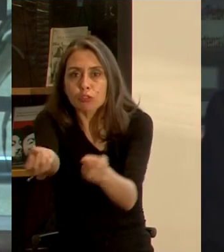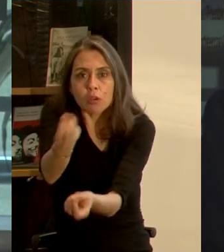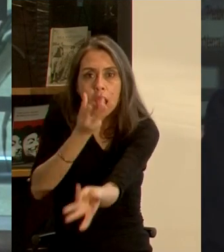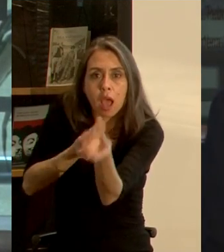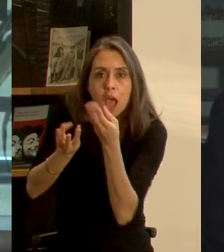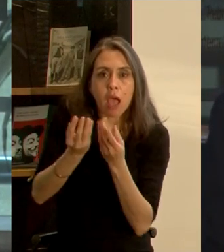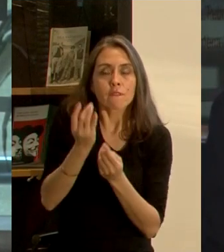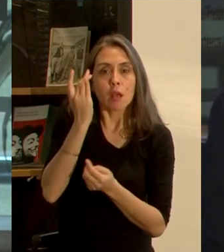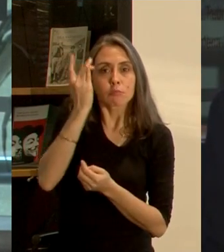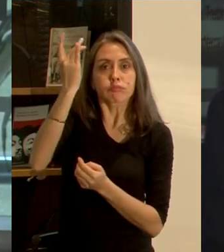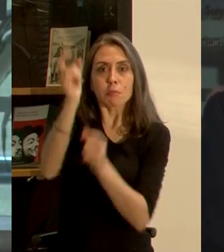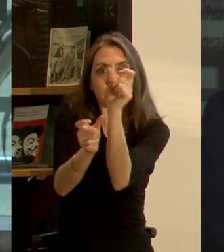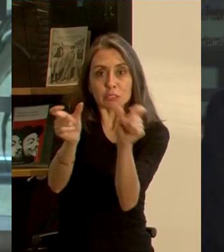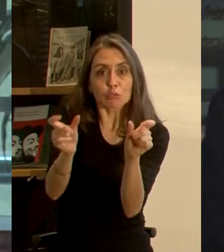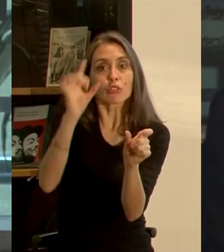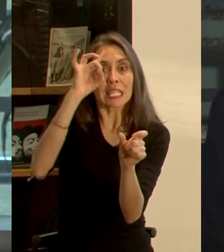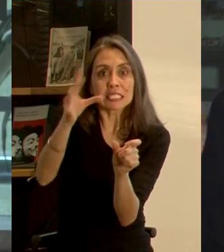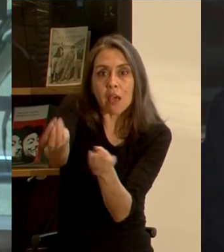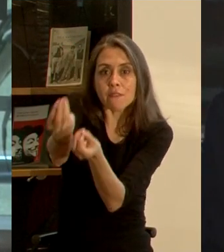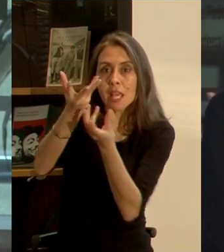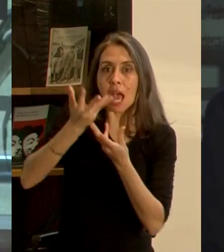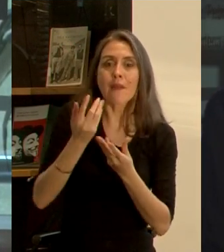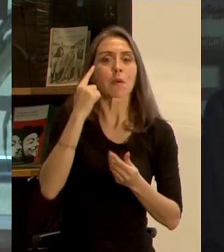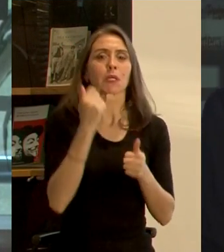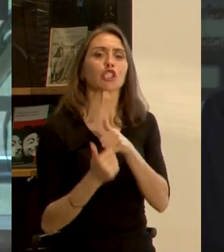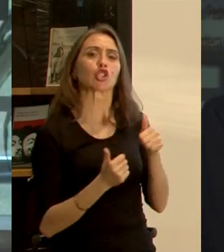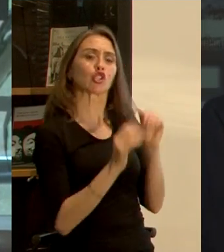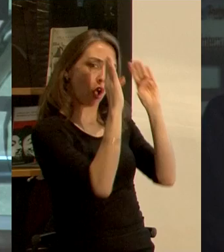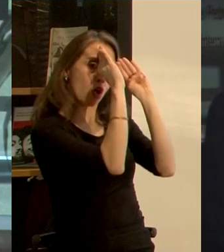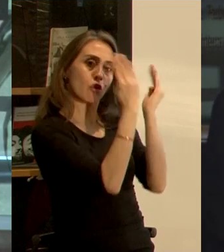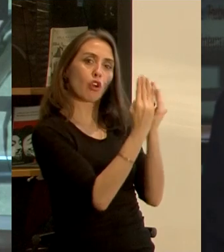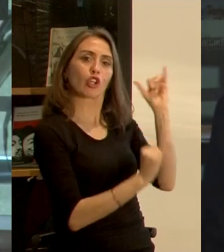y de la sabiduría de la gente, no solamente de la ciencia y los